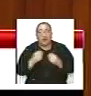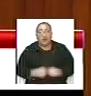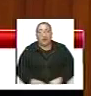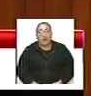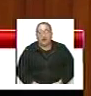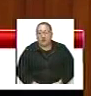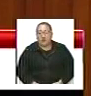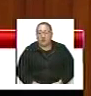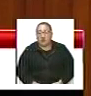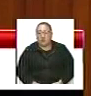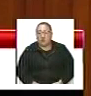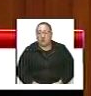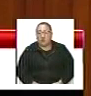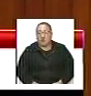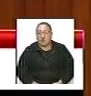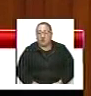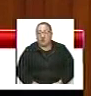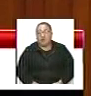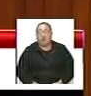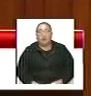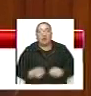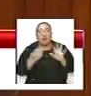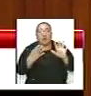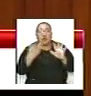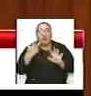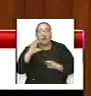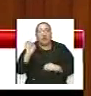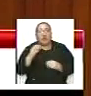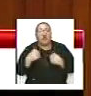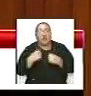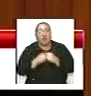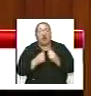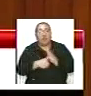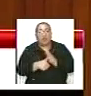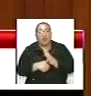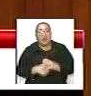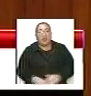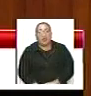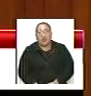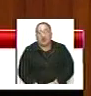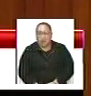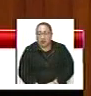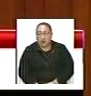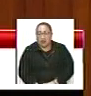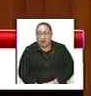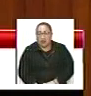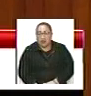el 98% cuenta con DNI. Pero aparte de